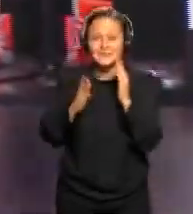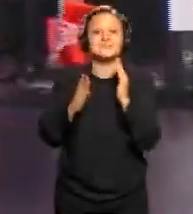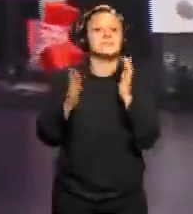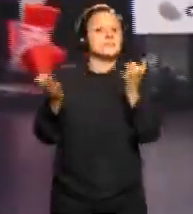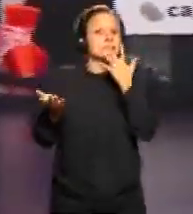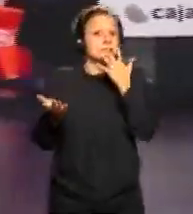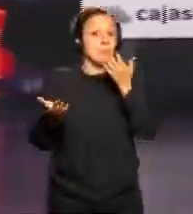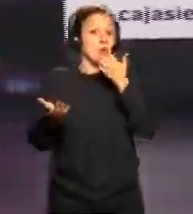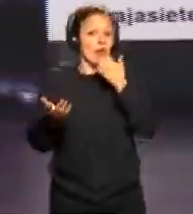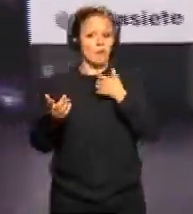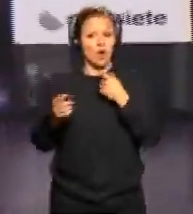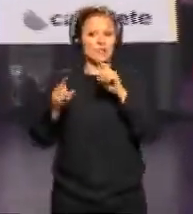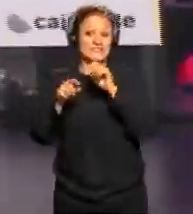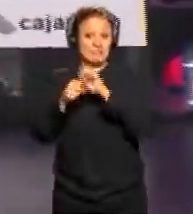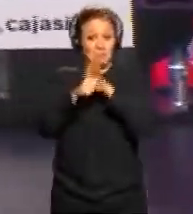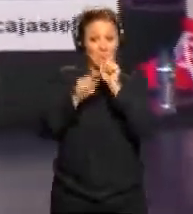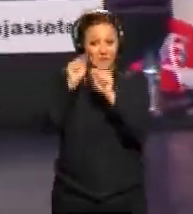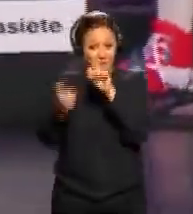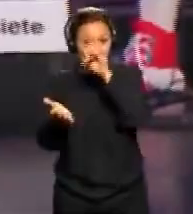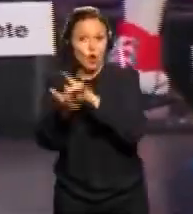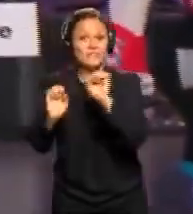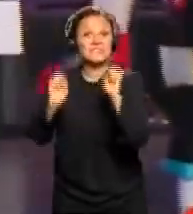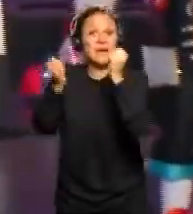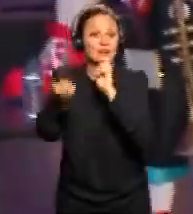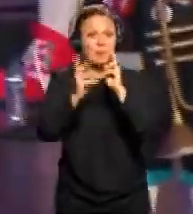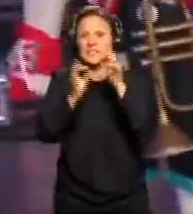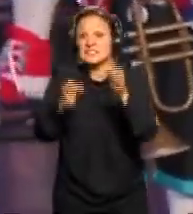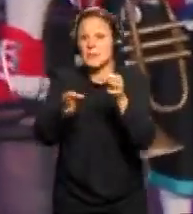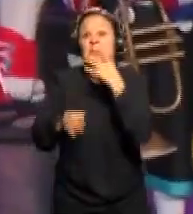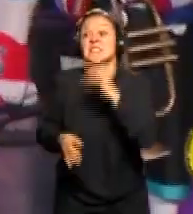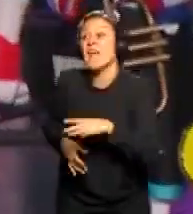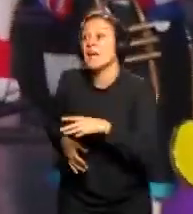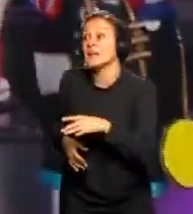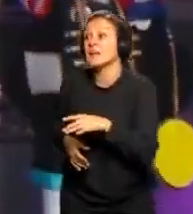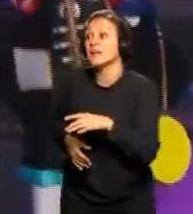¿Quién se salva cuando llega una pandemia que siempre tiene una respuesta?